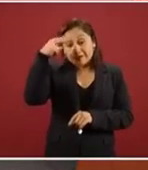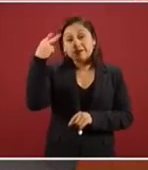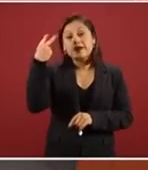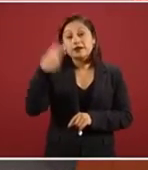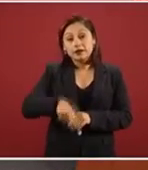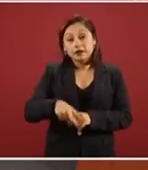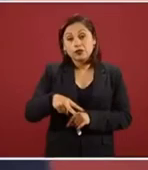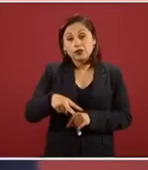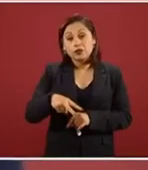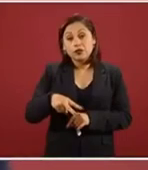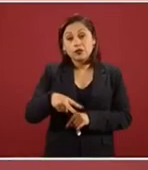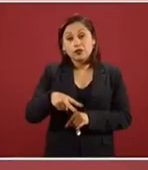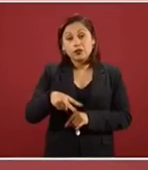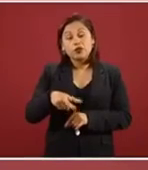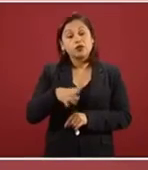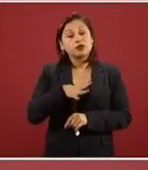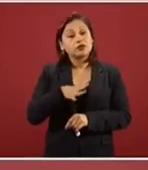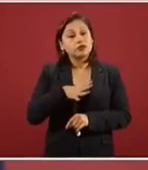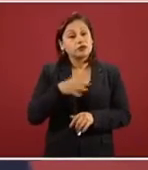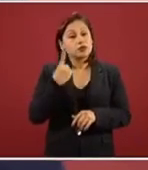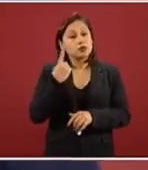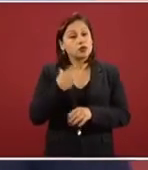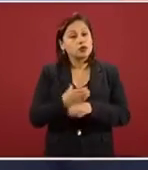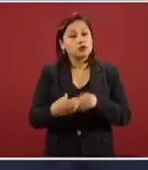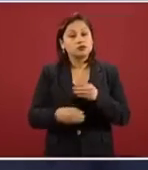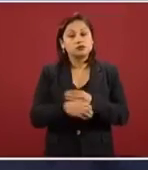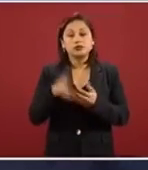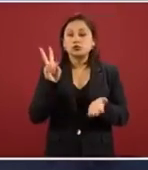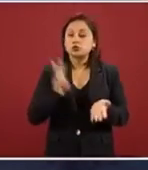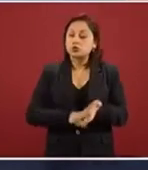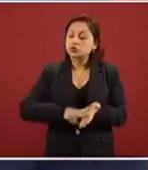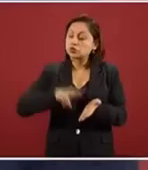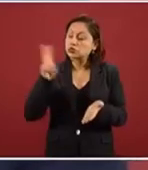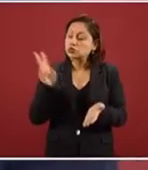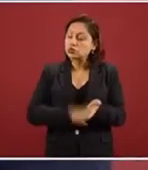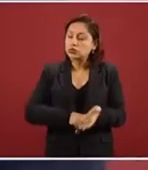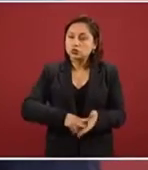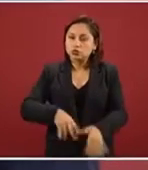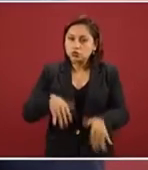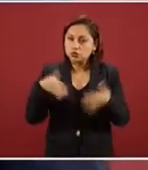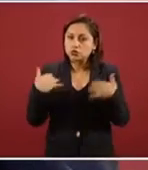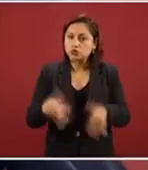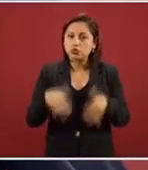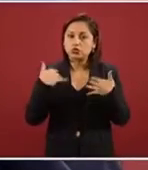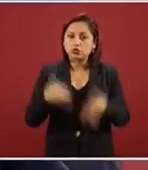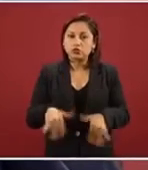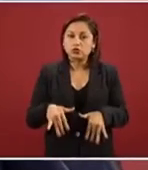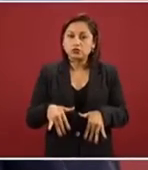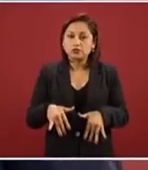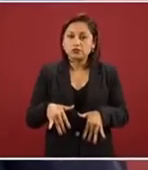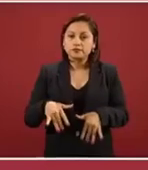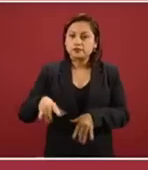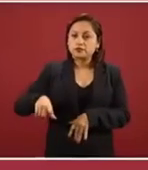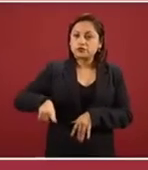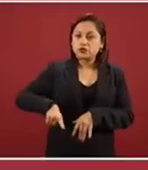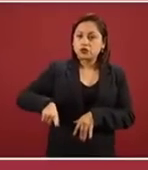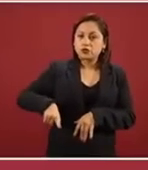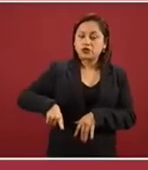es, yo diría, muy valioso, mucho, mucho, muy valioso. Tenemos